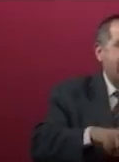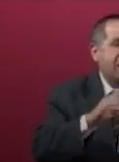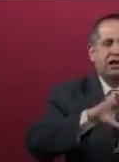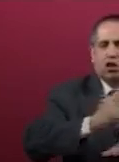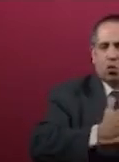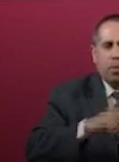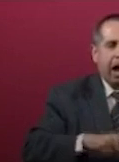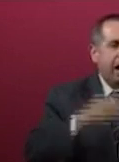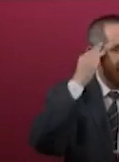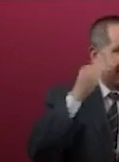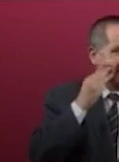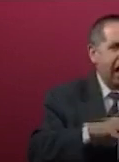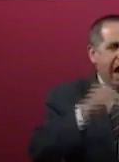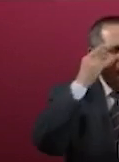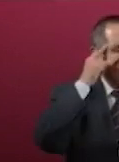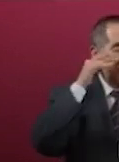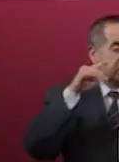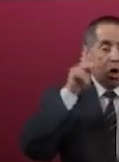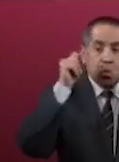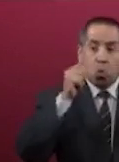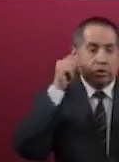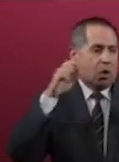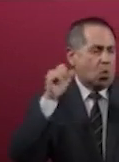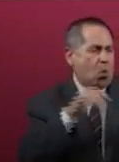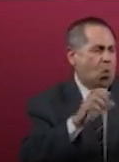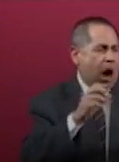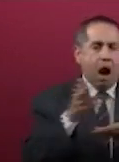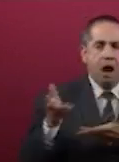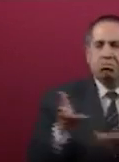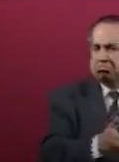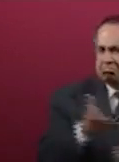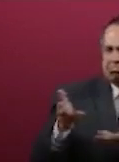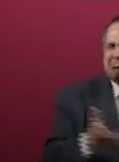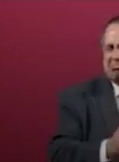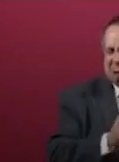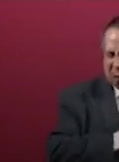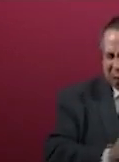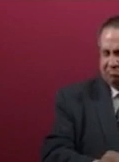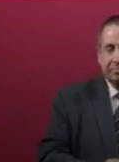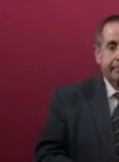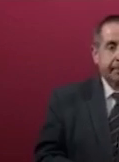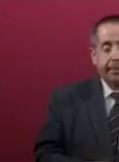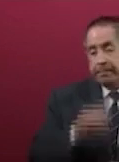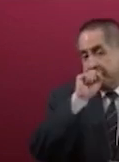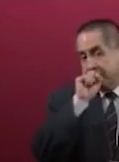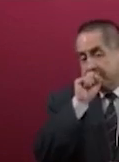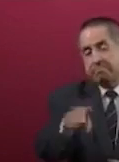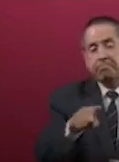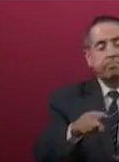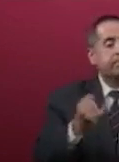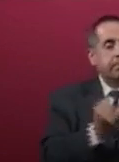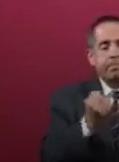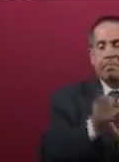entre las 6 y las 7 horas, para después ofrecer una conferencia matutina a medios de información de lunes a viernes. Los fines de semana,